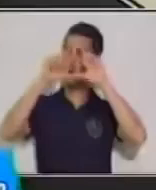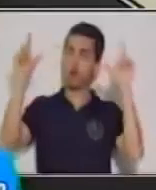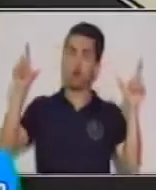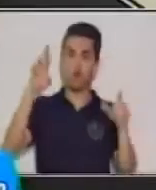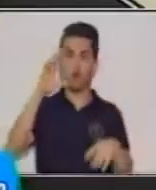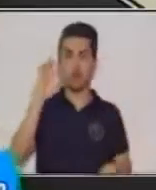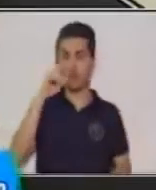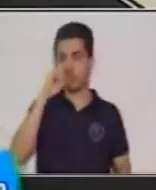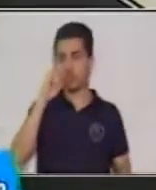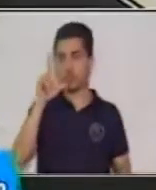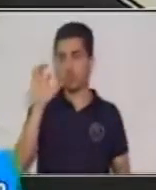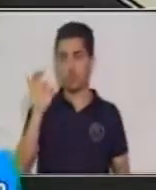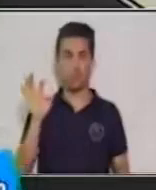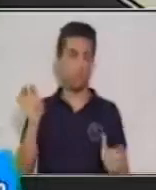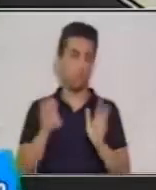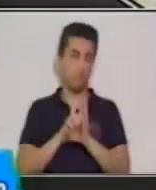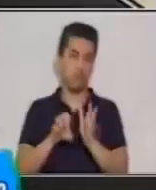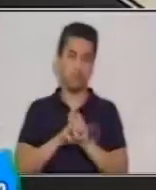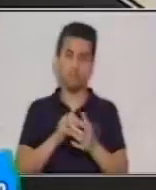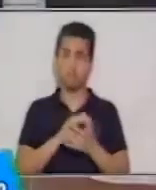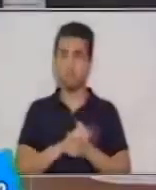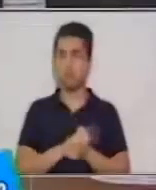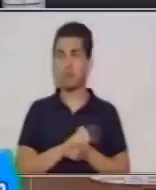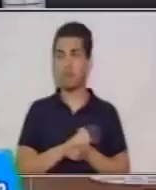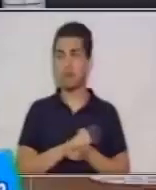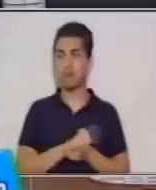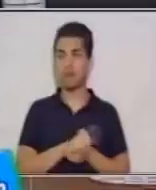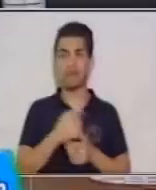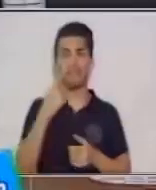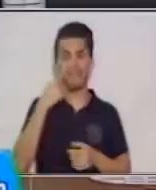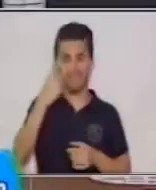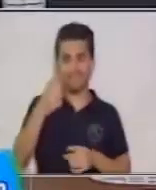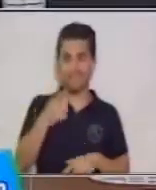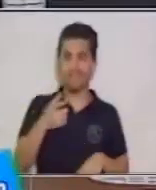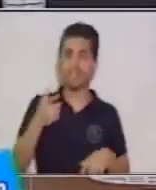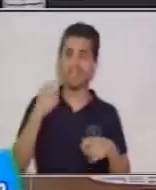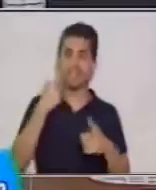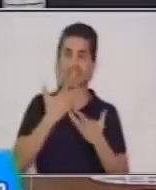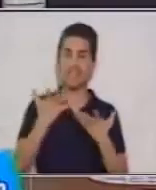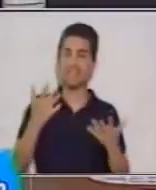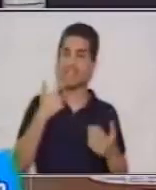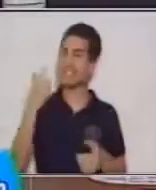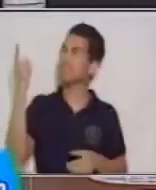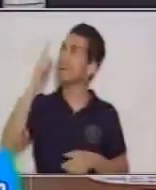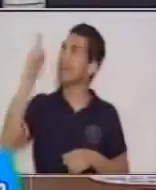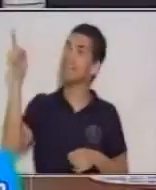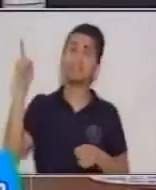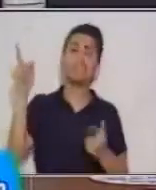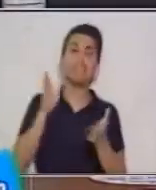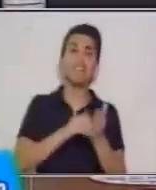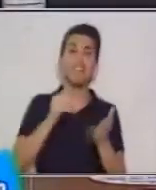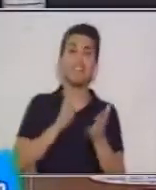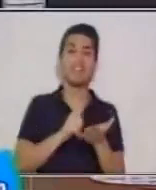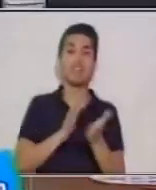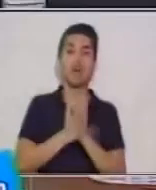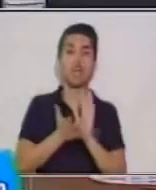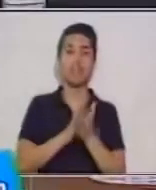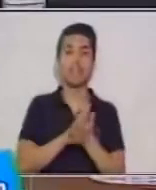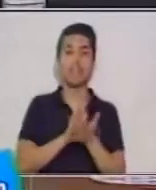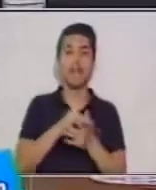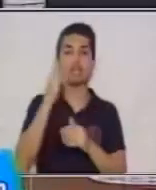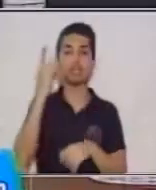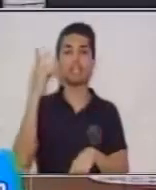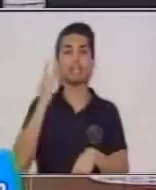comunidades. Por ejemplo, se venden tortillas los 3 tiempos. Ese es un letrero y una